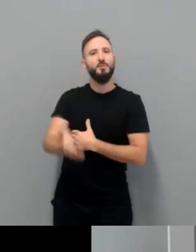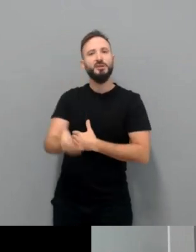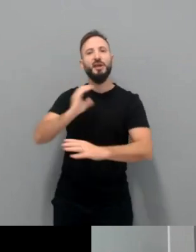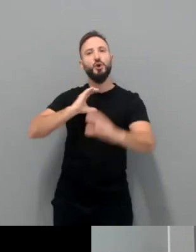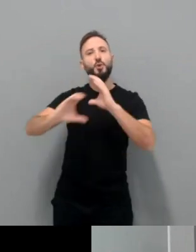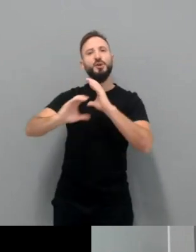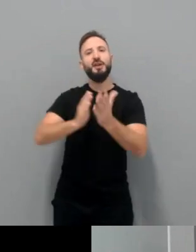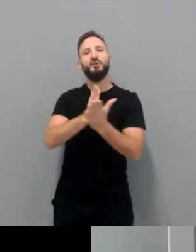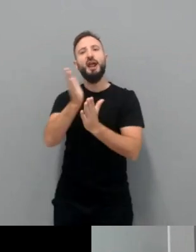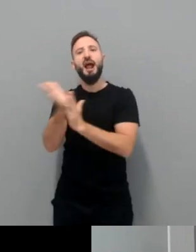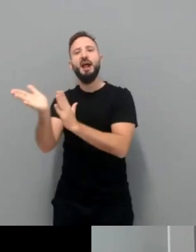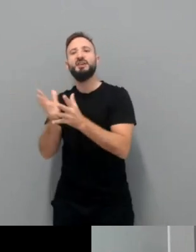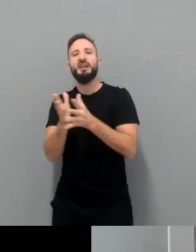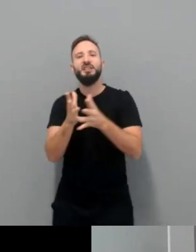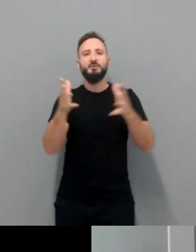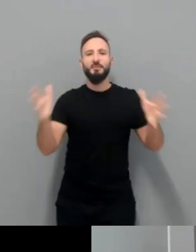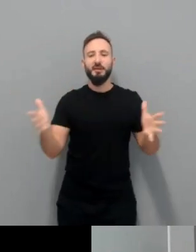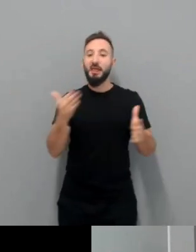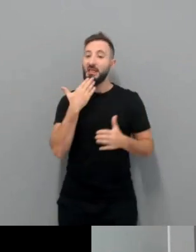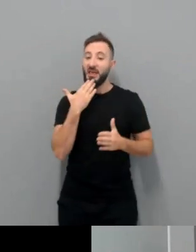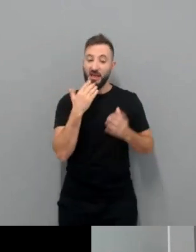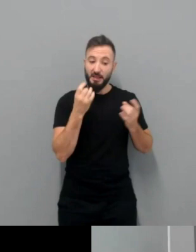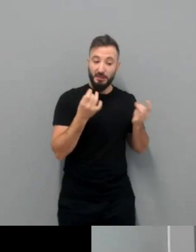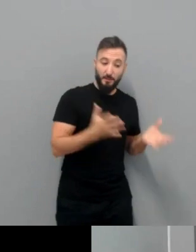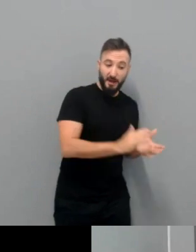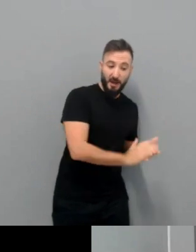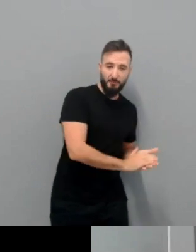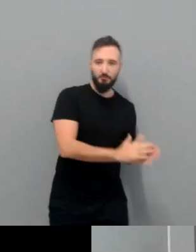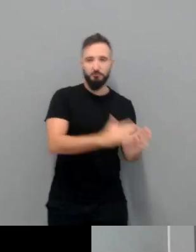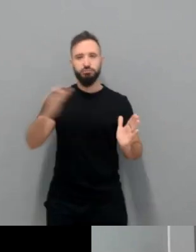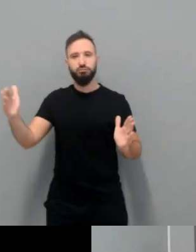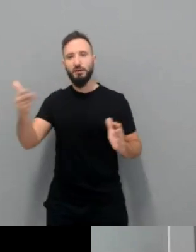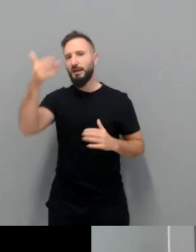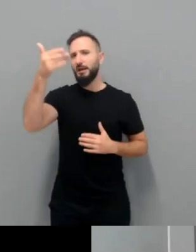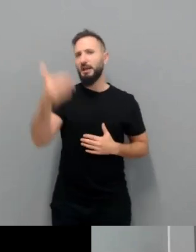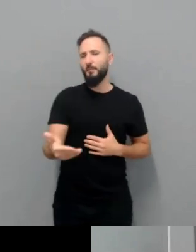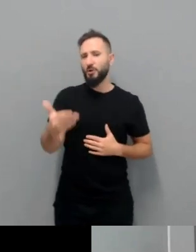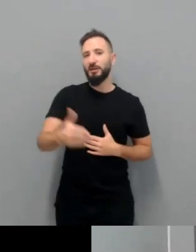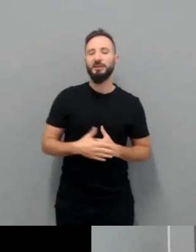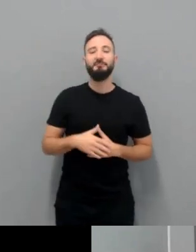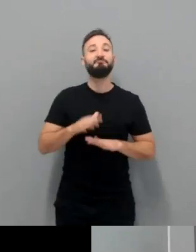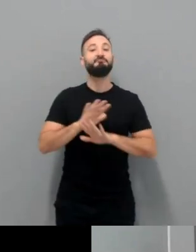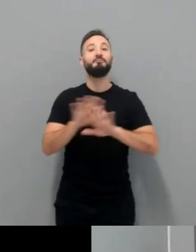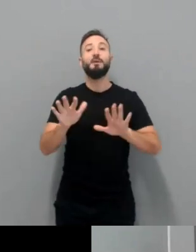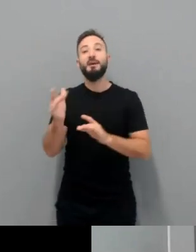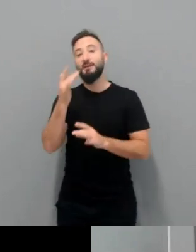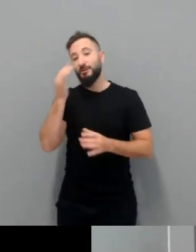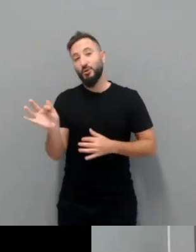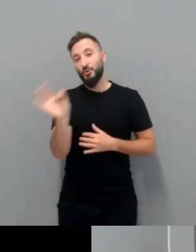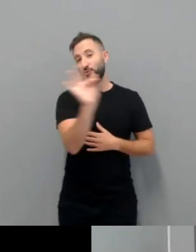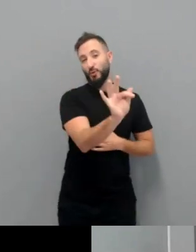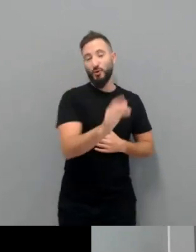aumentativa y alternativa de edades tempranas, que para eso estamos aquí. Así que nada, todo vuestro.